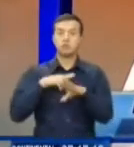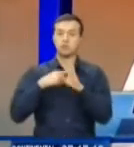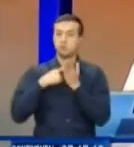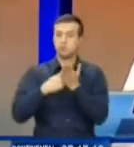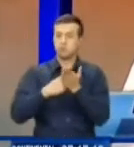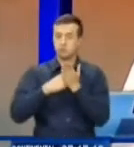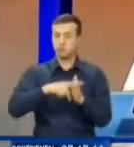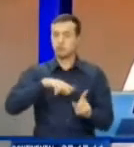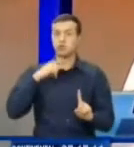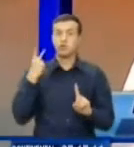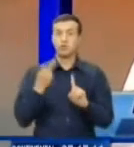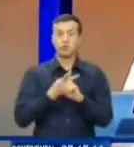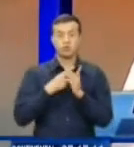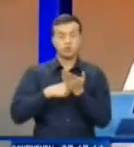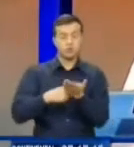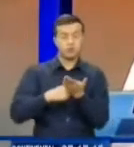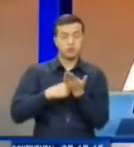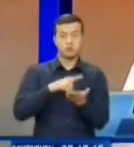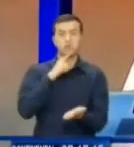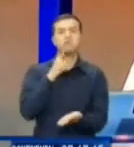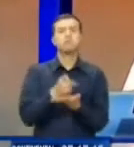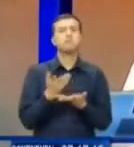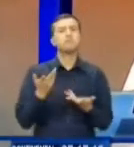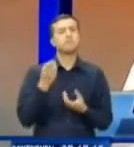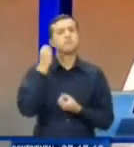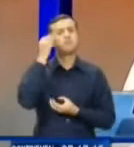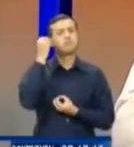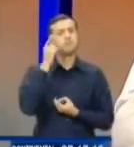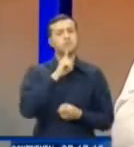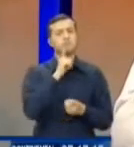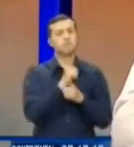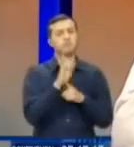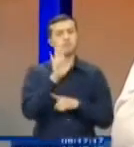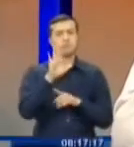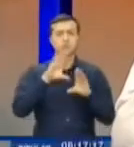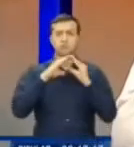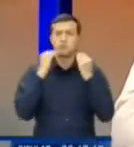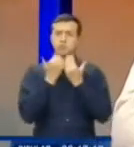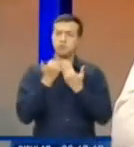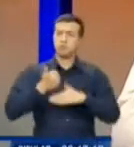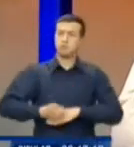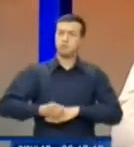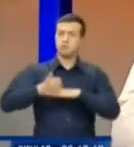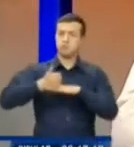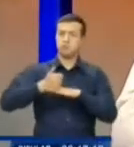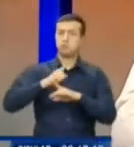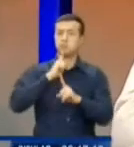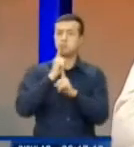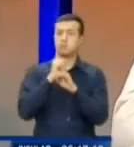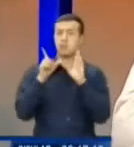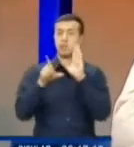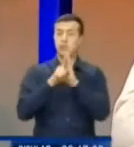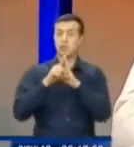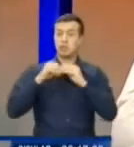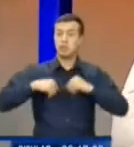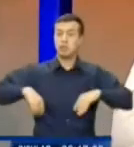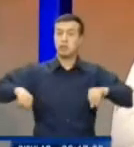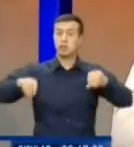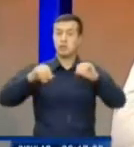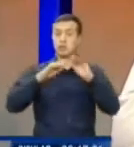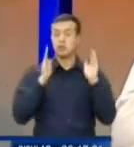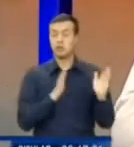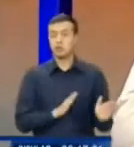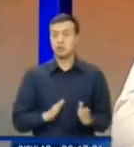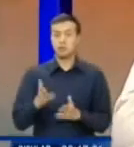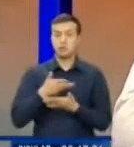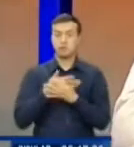segundo el informe que ha preparado la comisión de soberanía alimentaria sobre la ley de tierras rurales y territorios